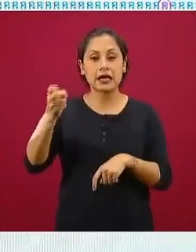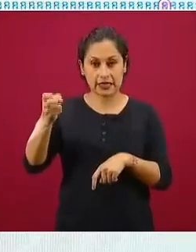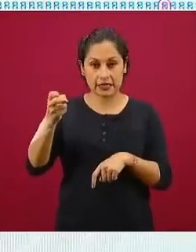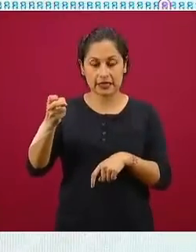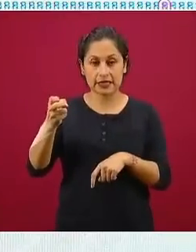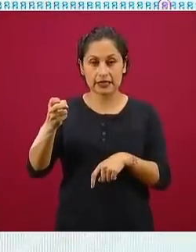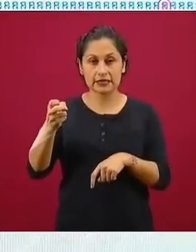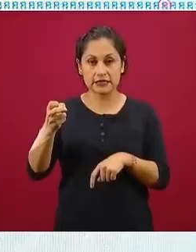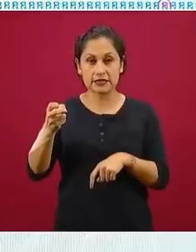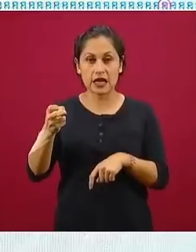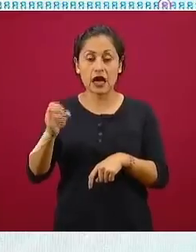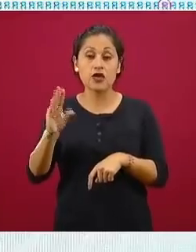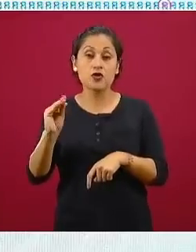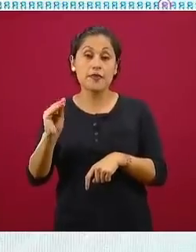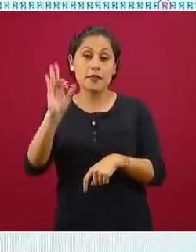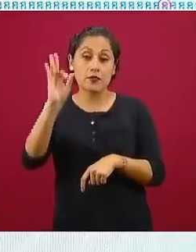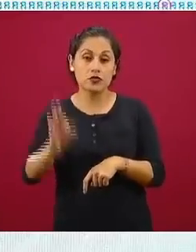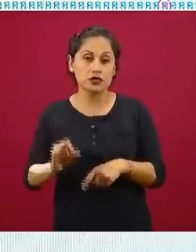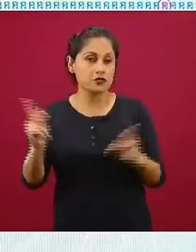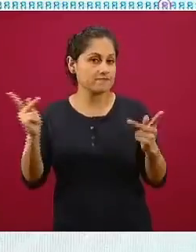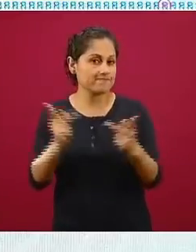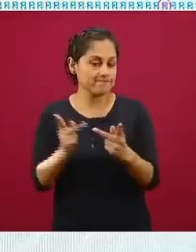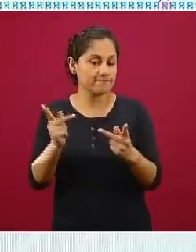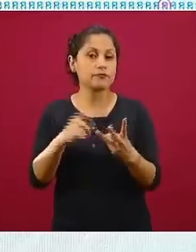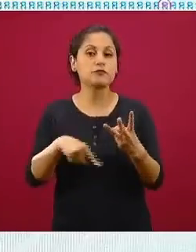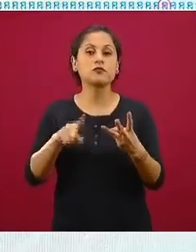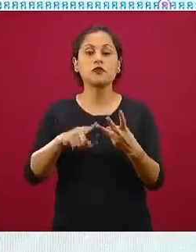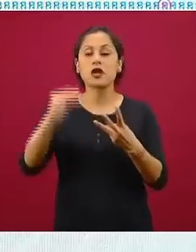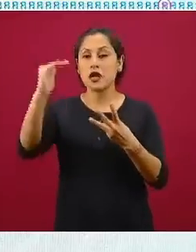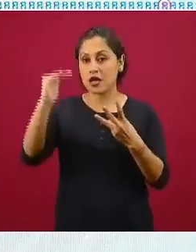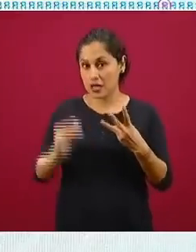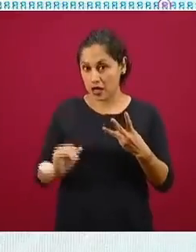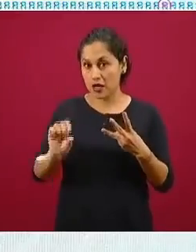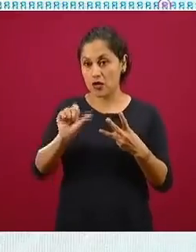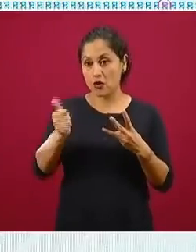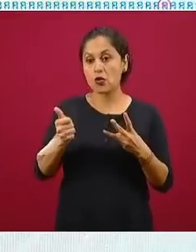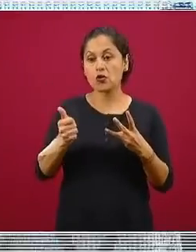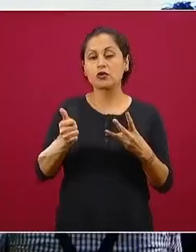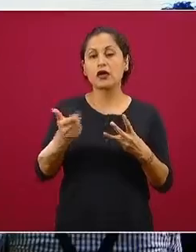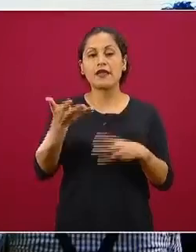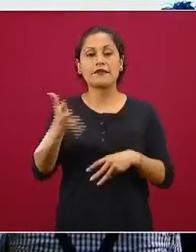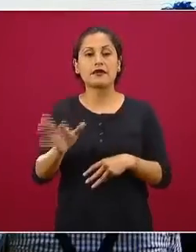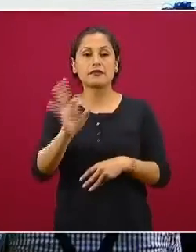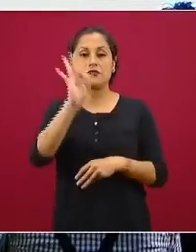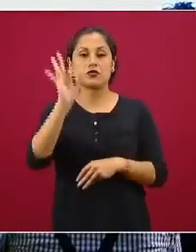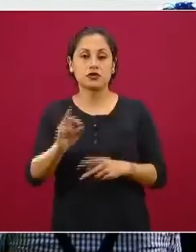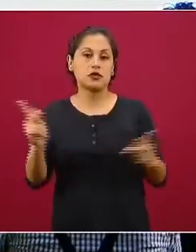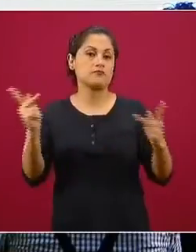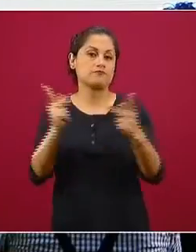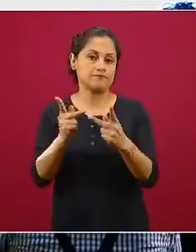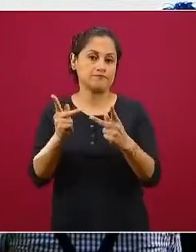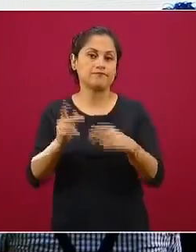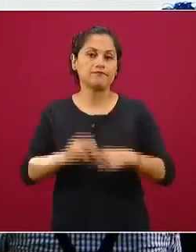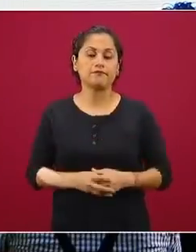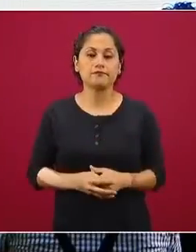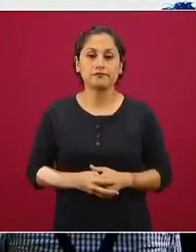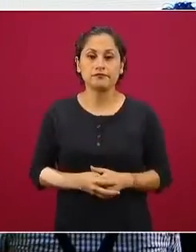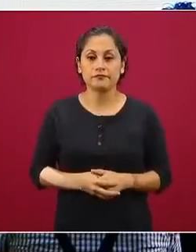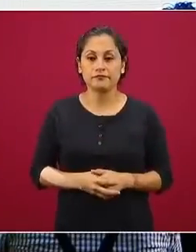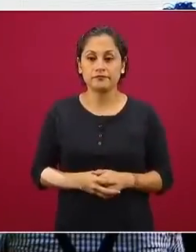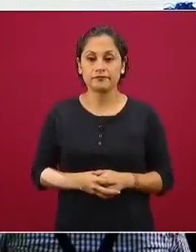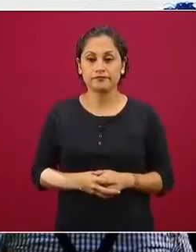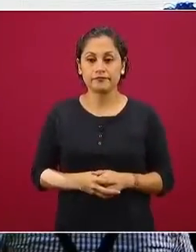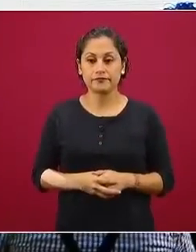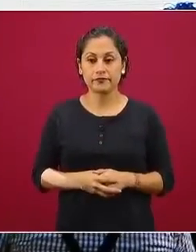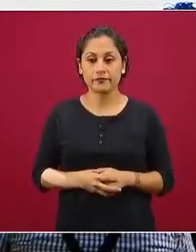con probabilidad del 90%, abajo la predicción con probabilidad de 10%. Por lo tanto, en el carril